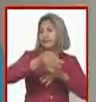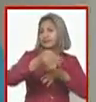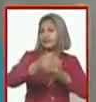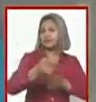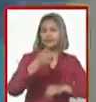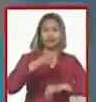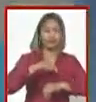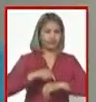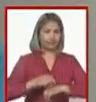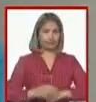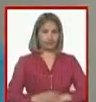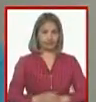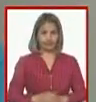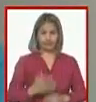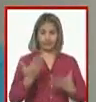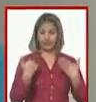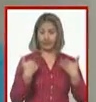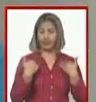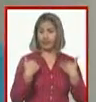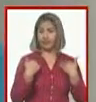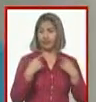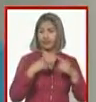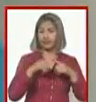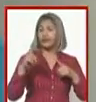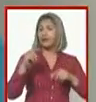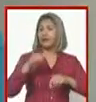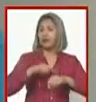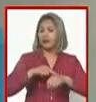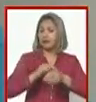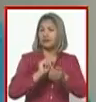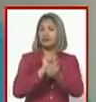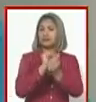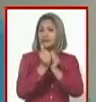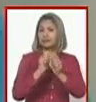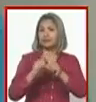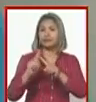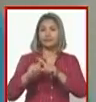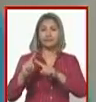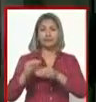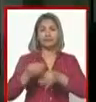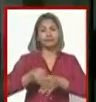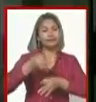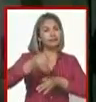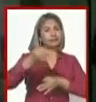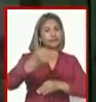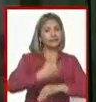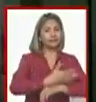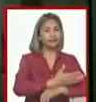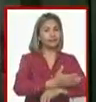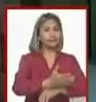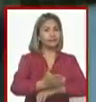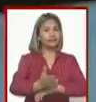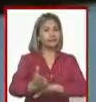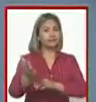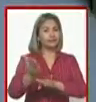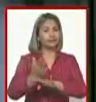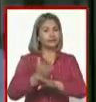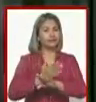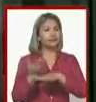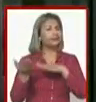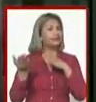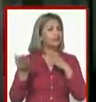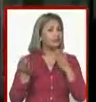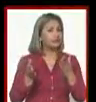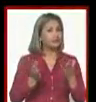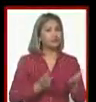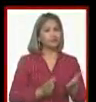un tiempo para para sacar la tomografía otro tiempo para tal cosa y así va pasando el tiempo y uno va empeorando se va